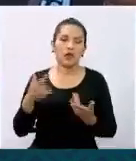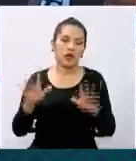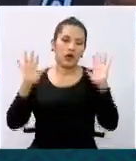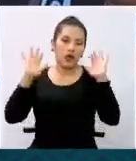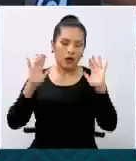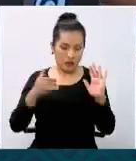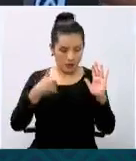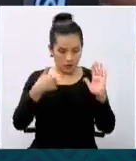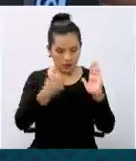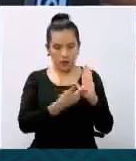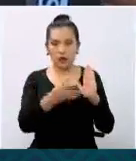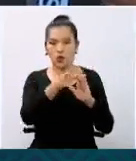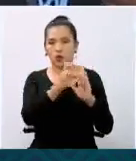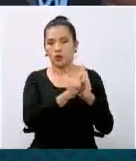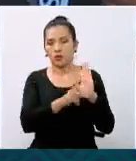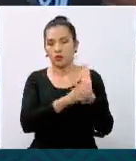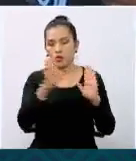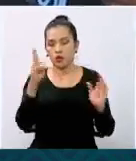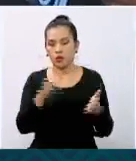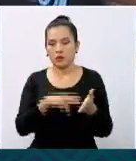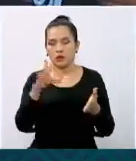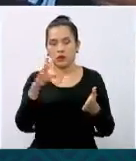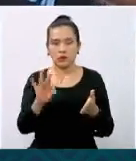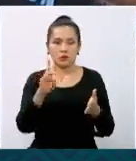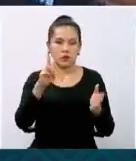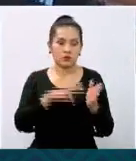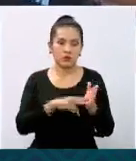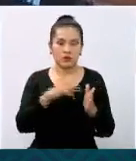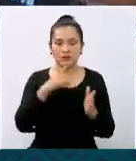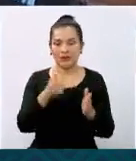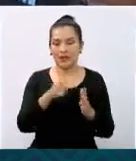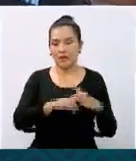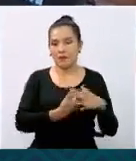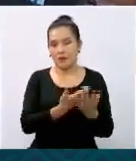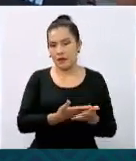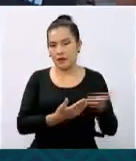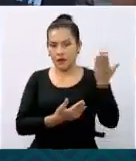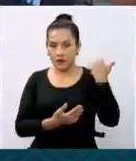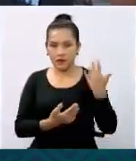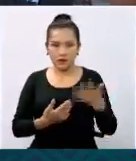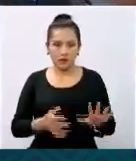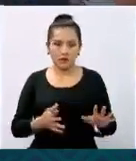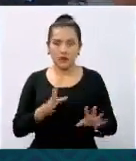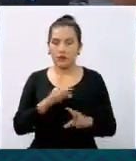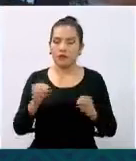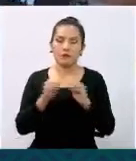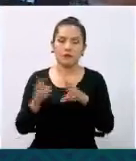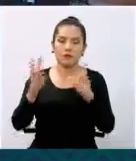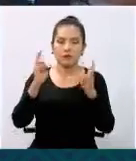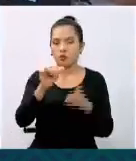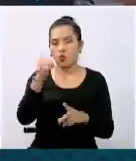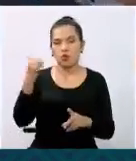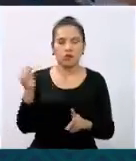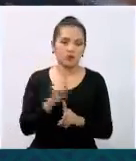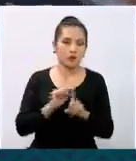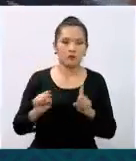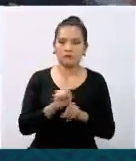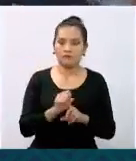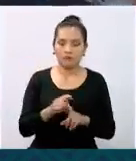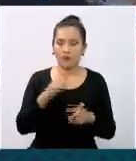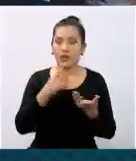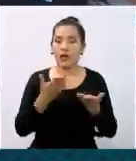2009, 2010, que ya se ha ido mostrando y se tiene en vigencia plena, y además estamos hablando de otro tipo de situaciones. Acá existe el